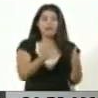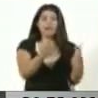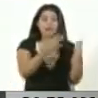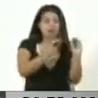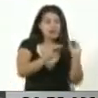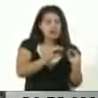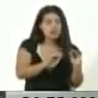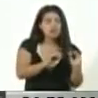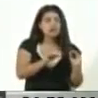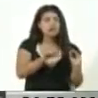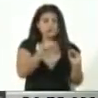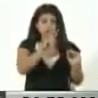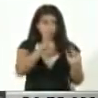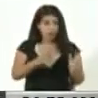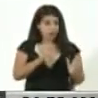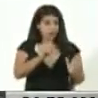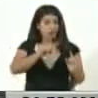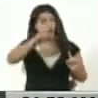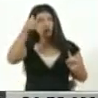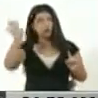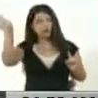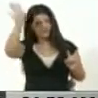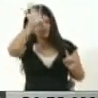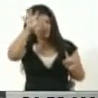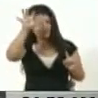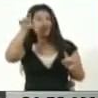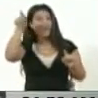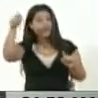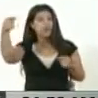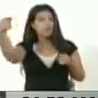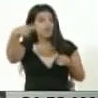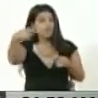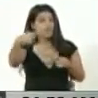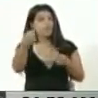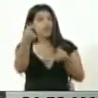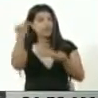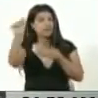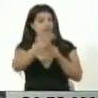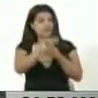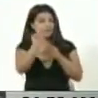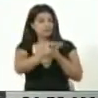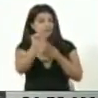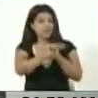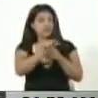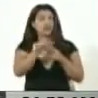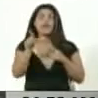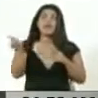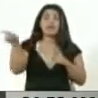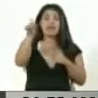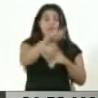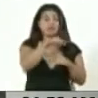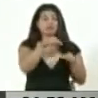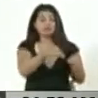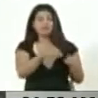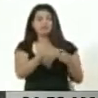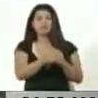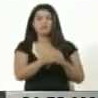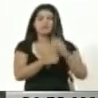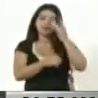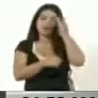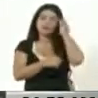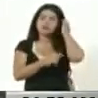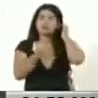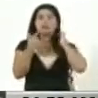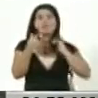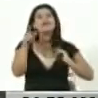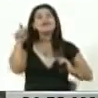sus financistas, que están allí metidos en esos espacios donde los intereses no son para nada a